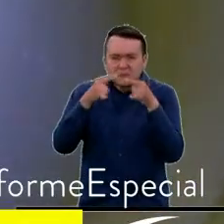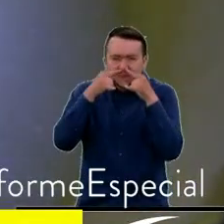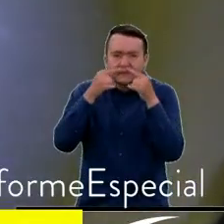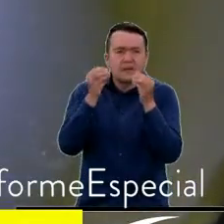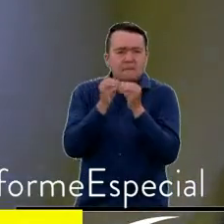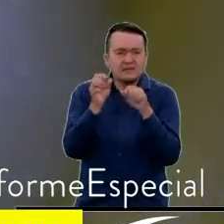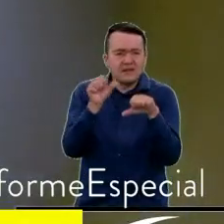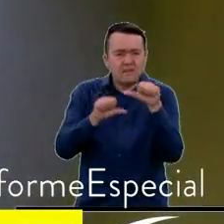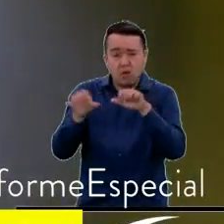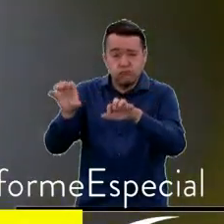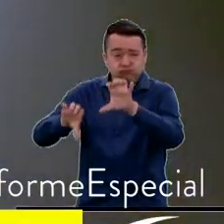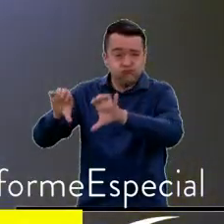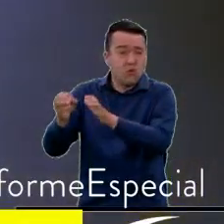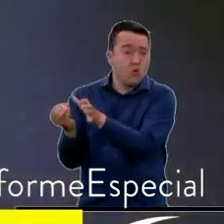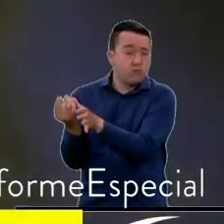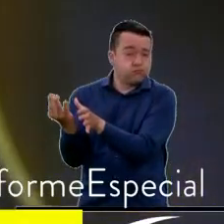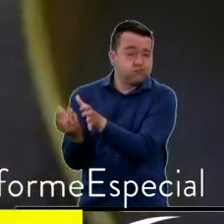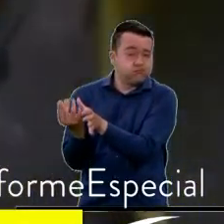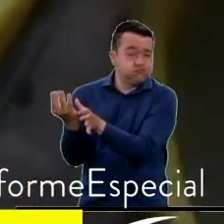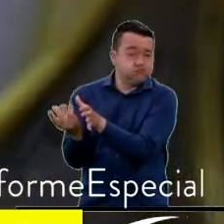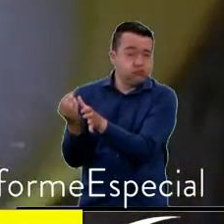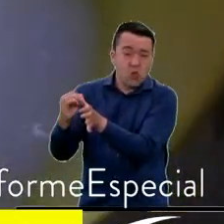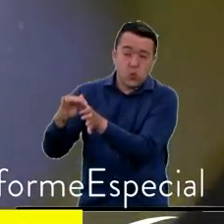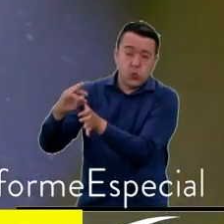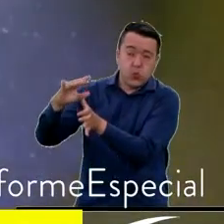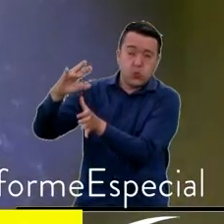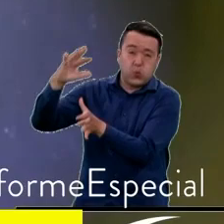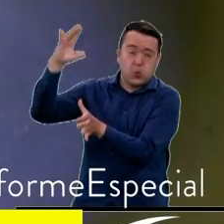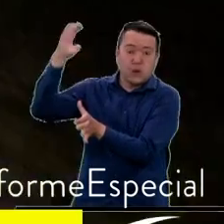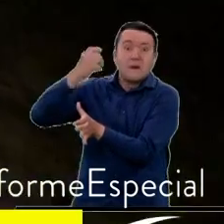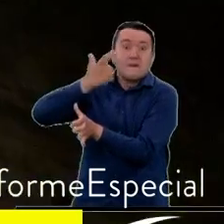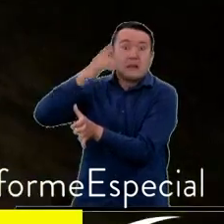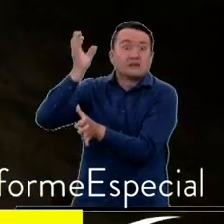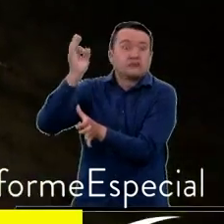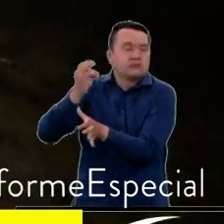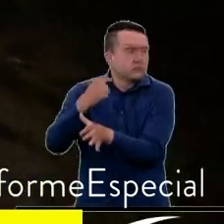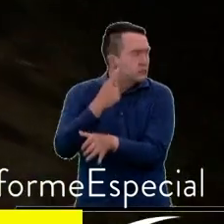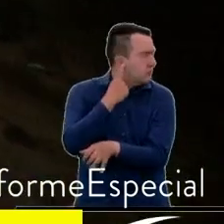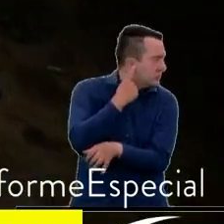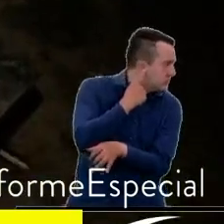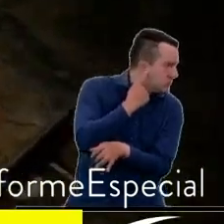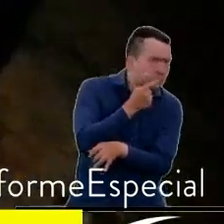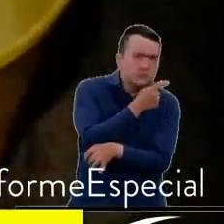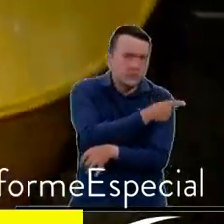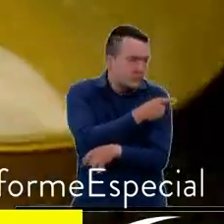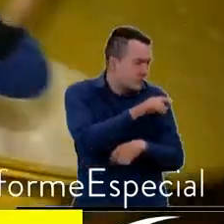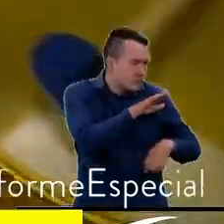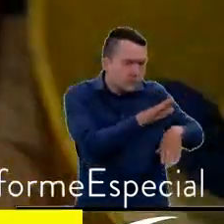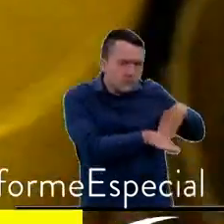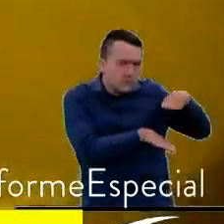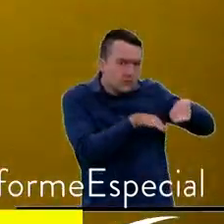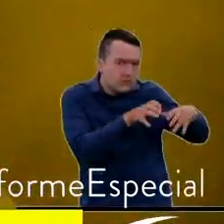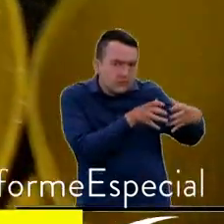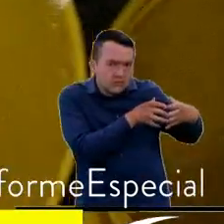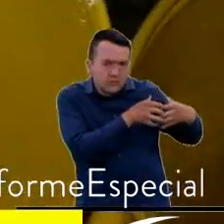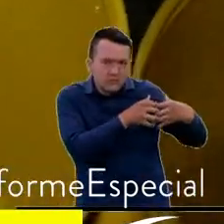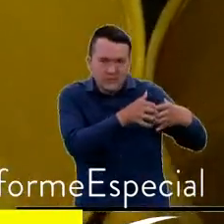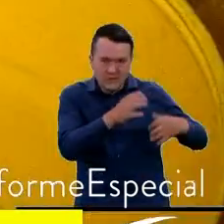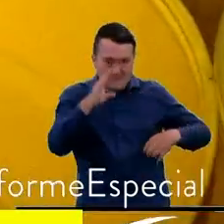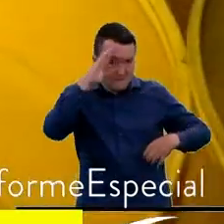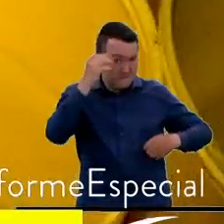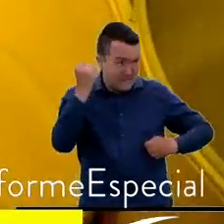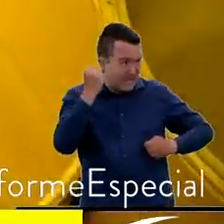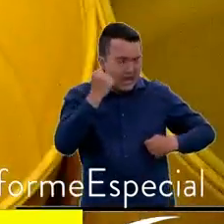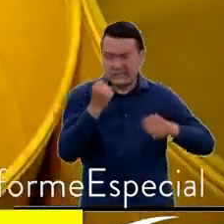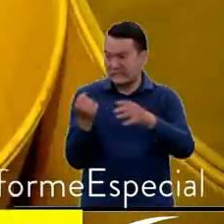hirviendo dan cuenta de que el laboratorio fue abandonado minutos antes ante la entrada del equipo de asalto. Y es que la hoja